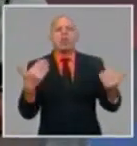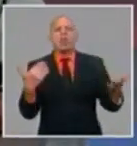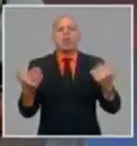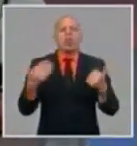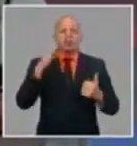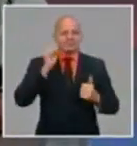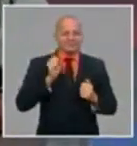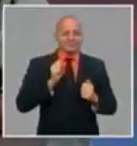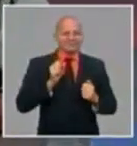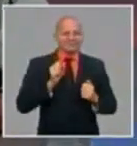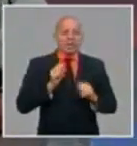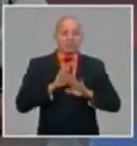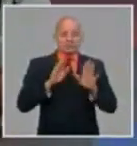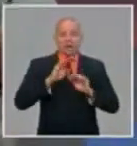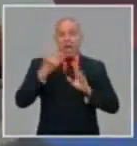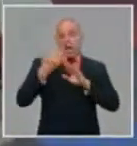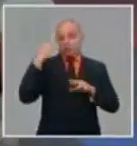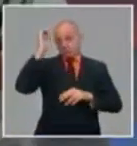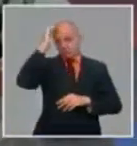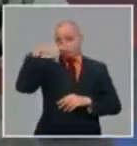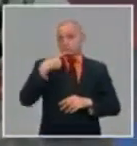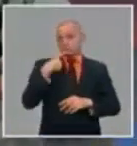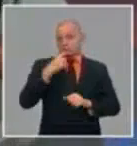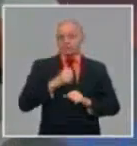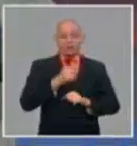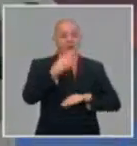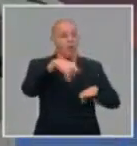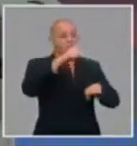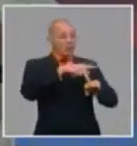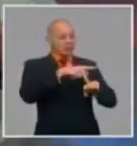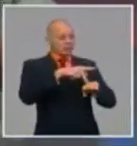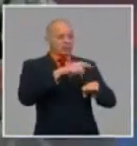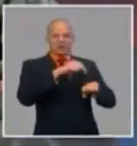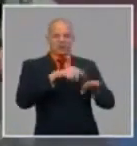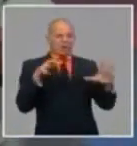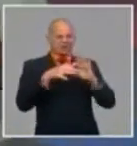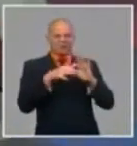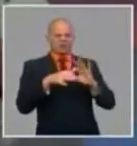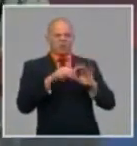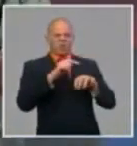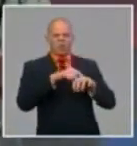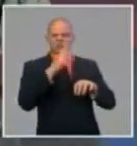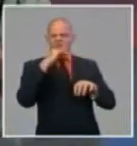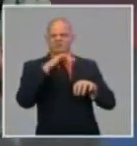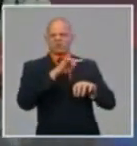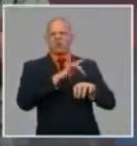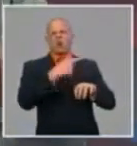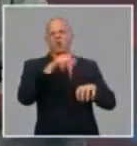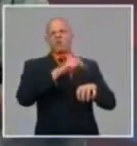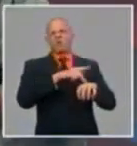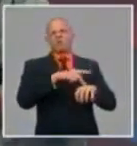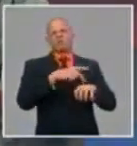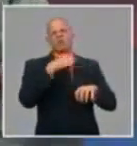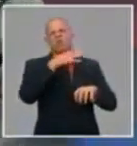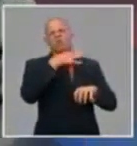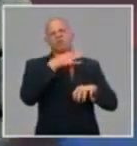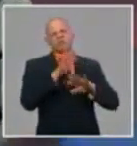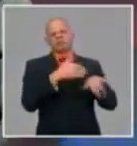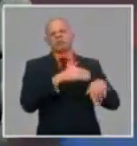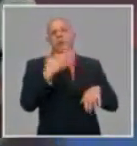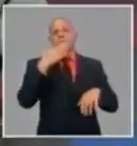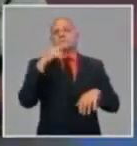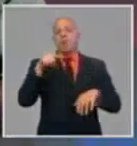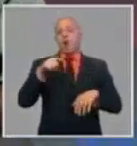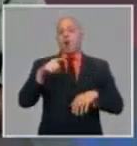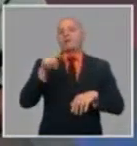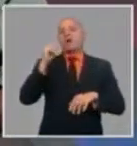pensó en cambiar Puerto Rico por Islandia. Loco, totalmente, le dijeron, es una locura, ¿hasta dónde vamos a llegar? Pero lo pensó y lo dijo en